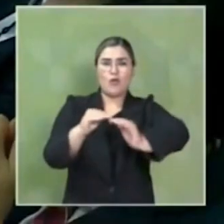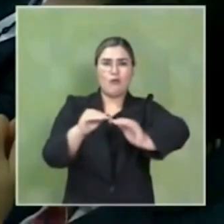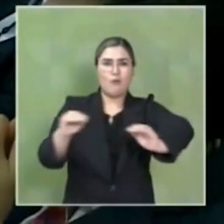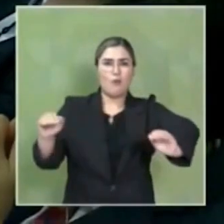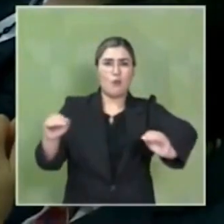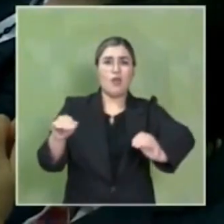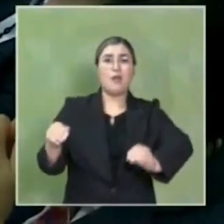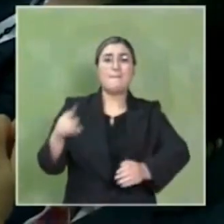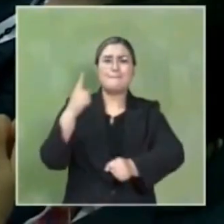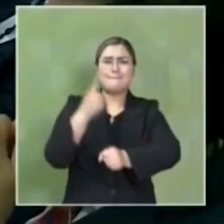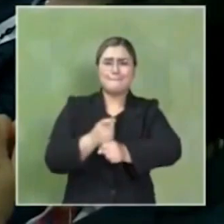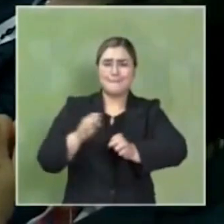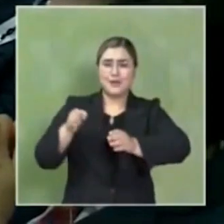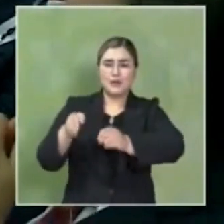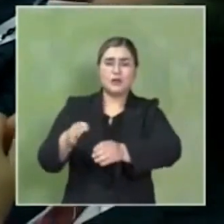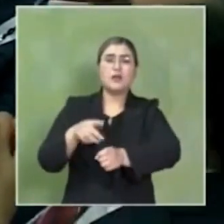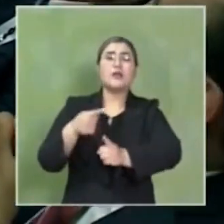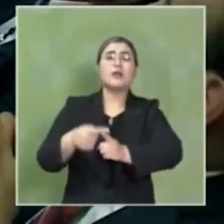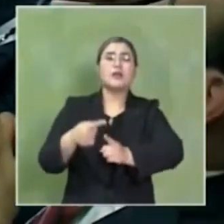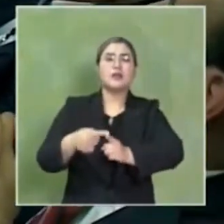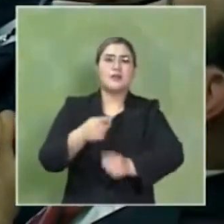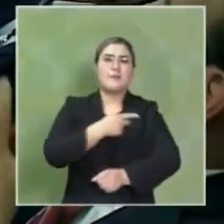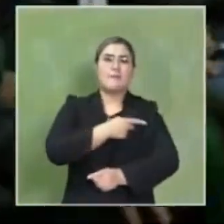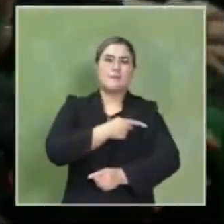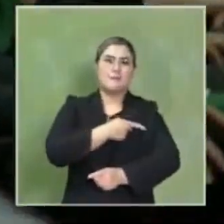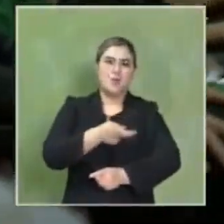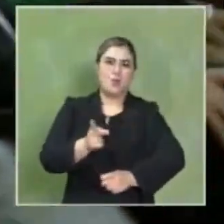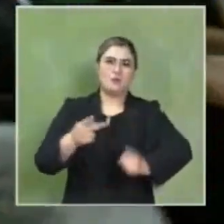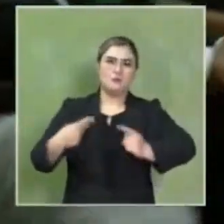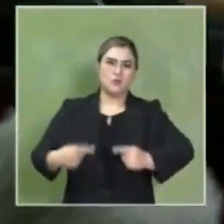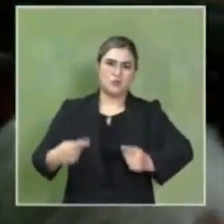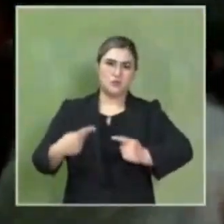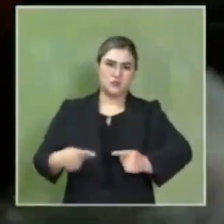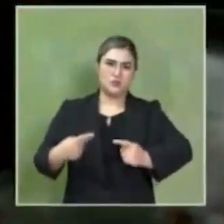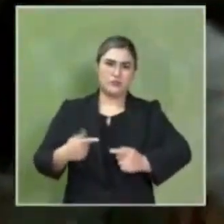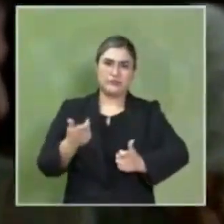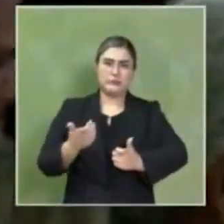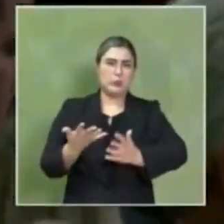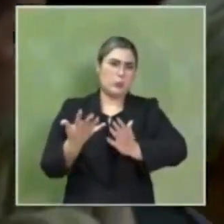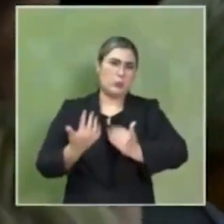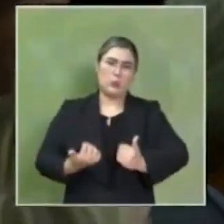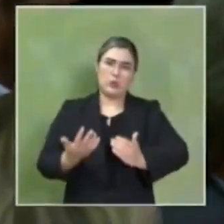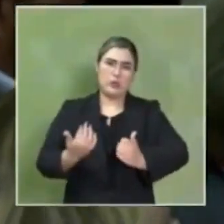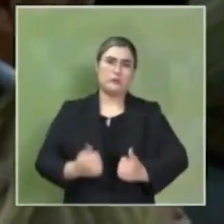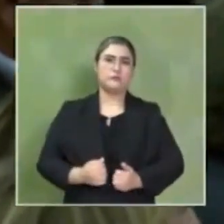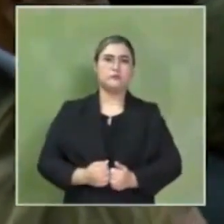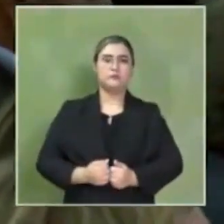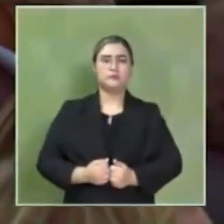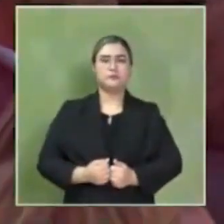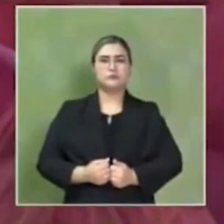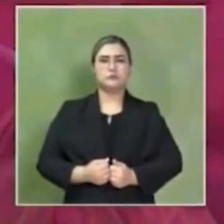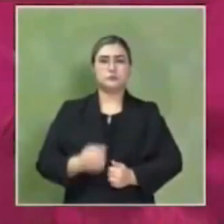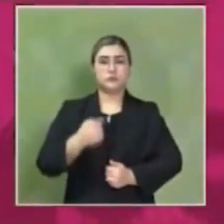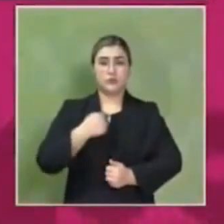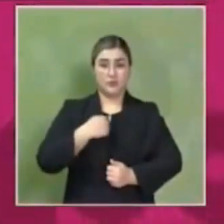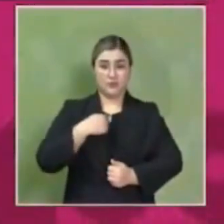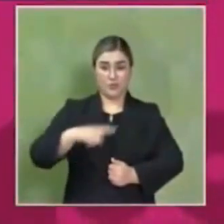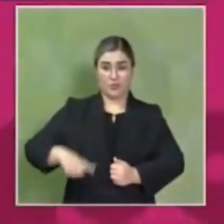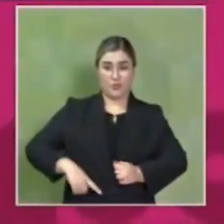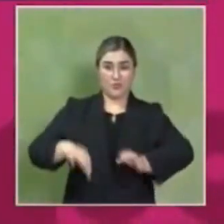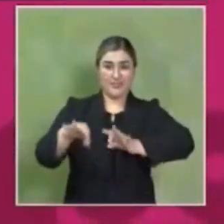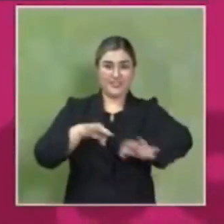décadas, dice, fuimos gobernados por quienes tenían como prioridad satisfacer los intereses de unos cuantos a costa del bienestar colectivo.